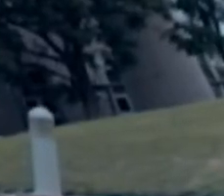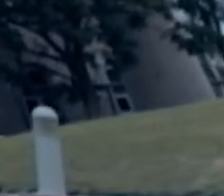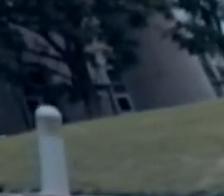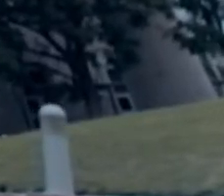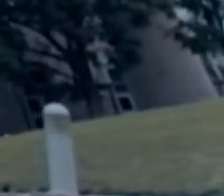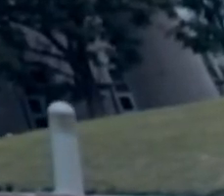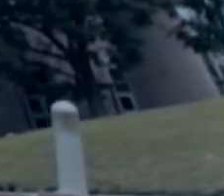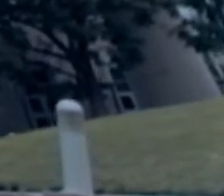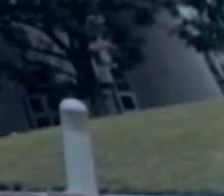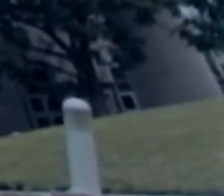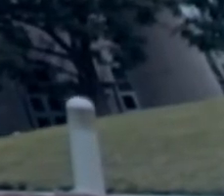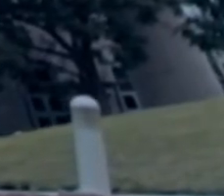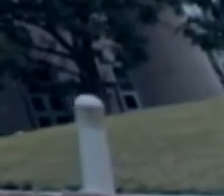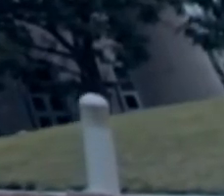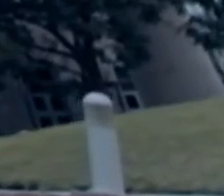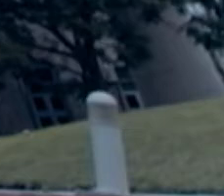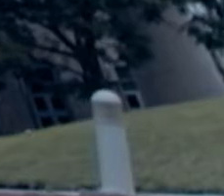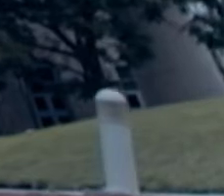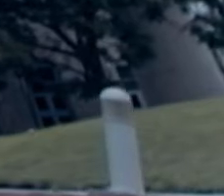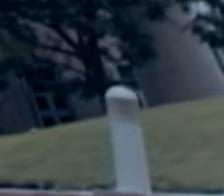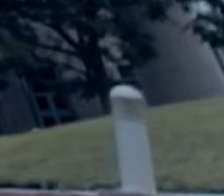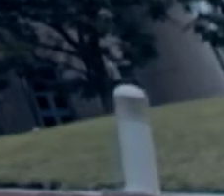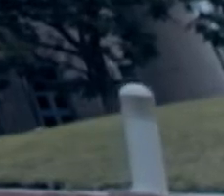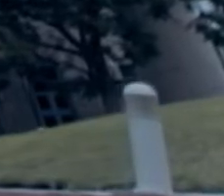Los domingos a las 7 de la noche.